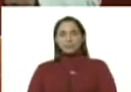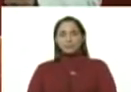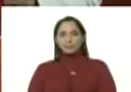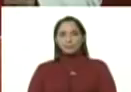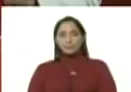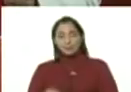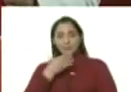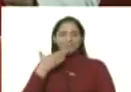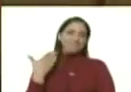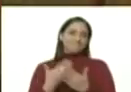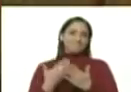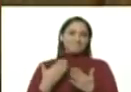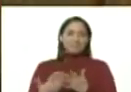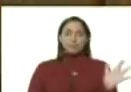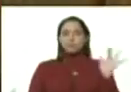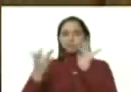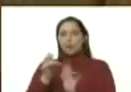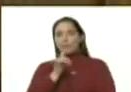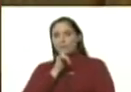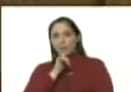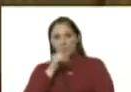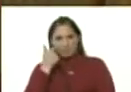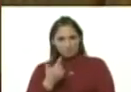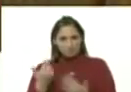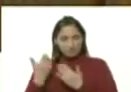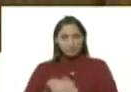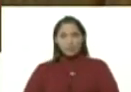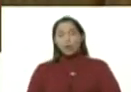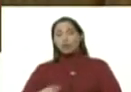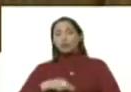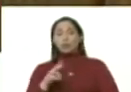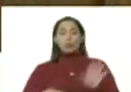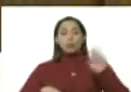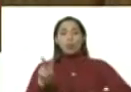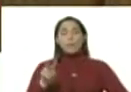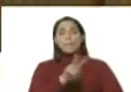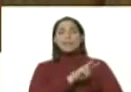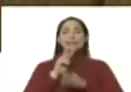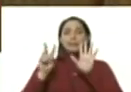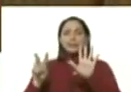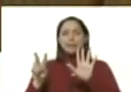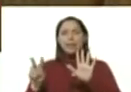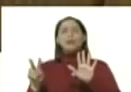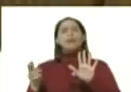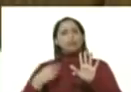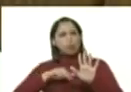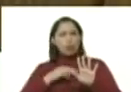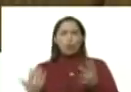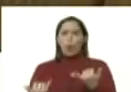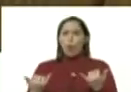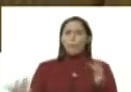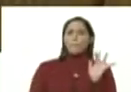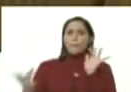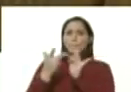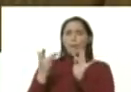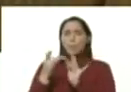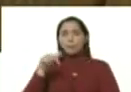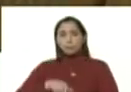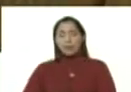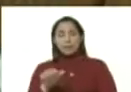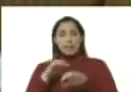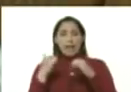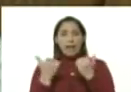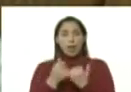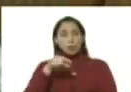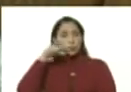Bien, muchísimas gracias por el contacto a esta hora. En efecto, a las 12:27 minutos del mediodía establecemos este contacto desde el Salón Antonio José de Sucre, ubicado